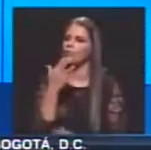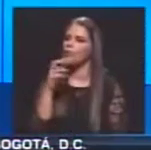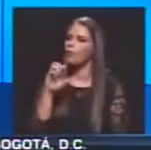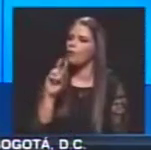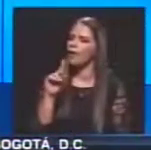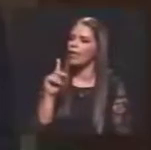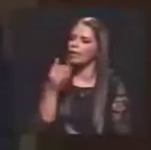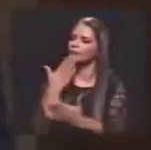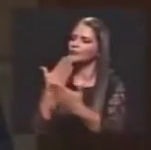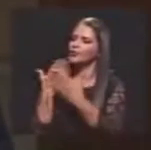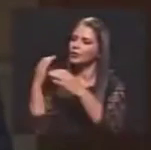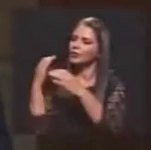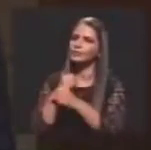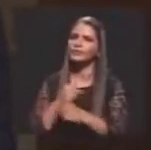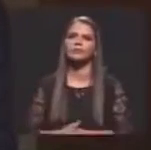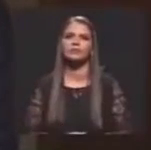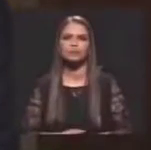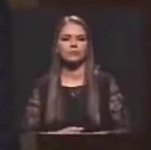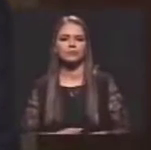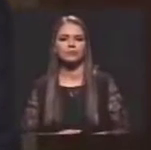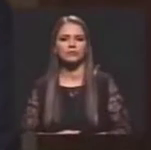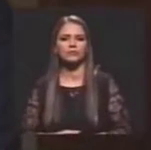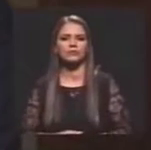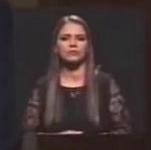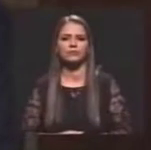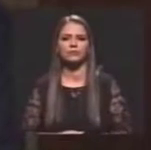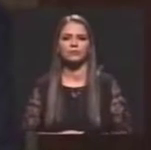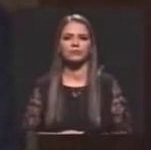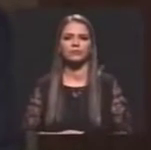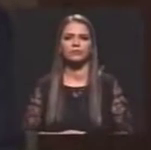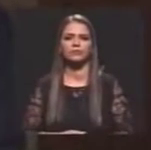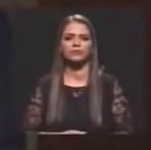buenas pues muy sencillo señores